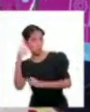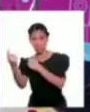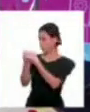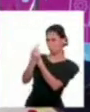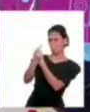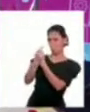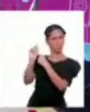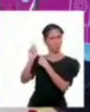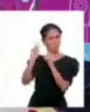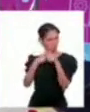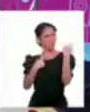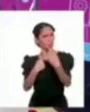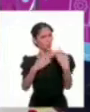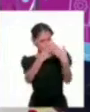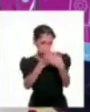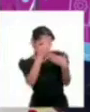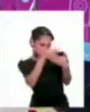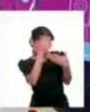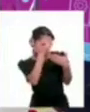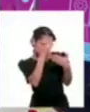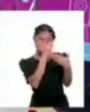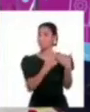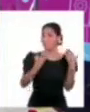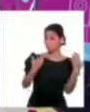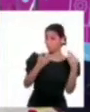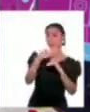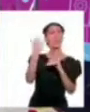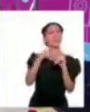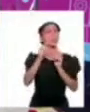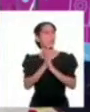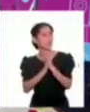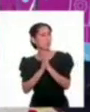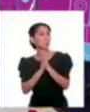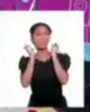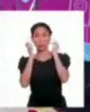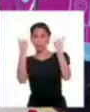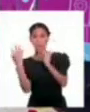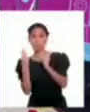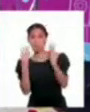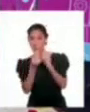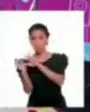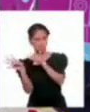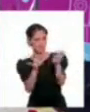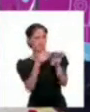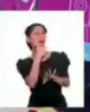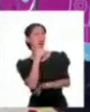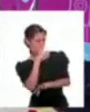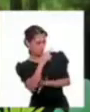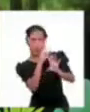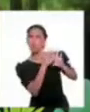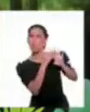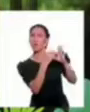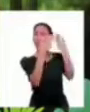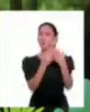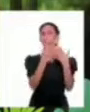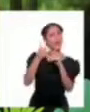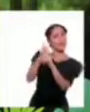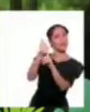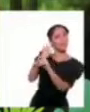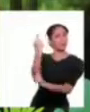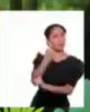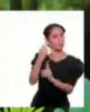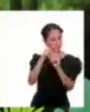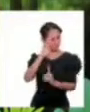y oriente en su aprendizaje. Dadas las circunstancias, muchas mujeres fueron autodidactas. Ella tenía